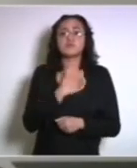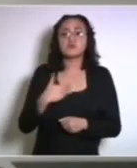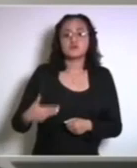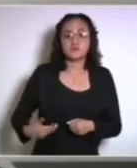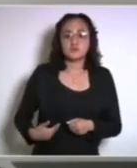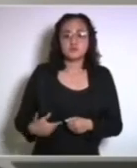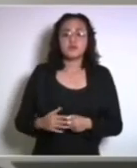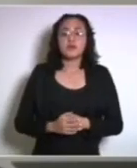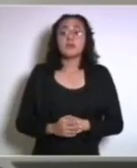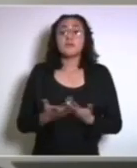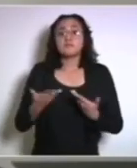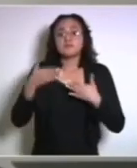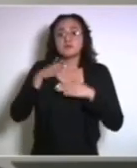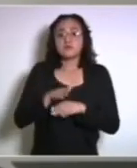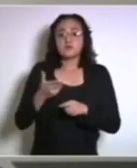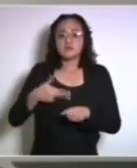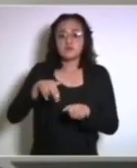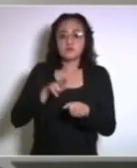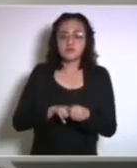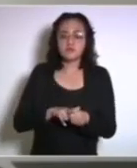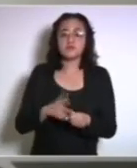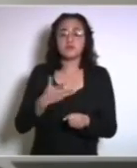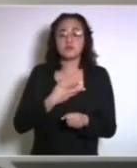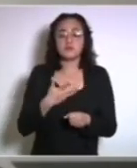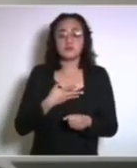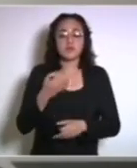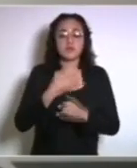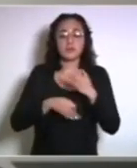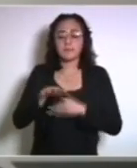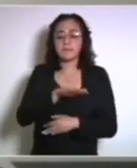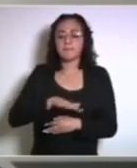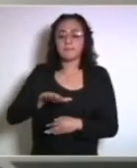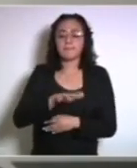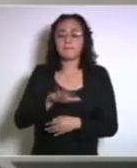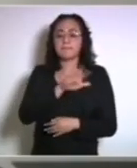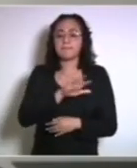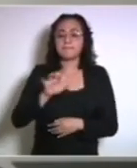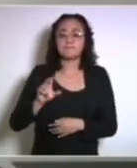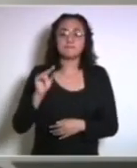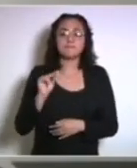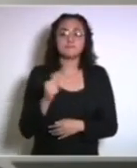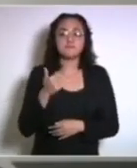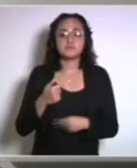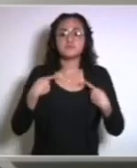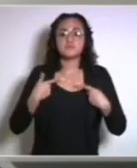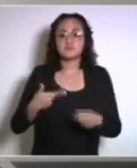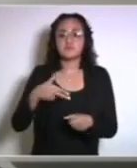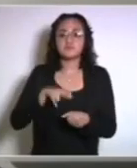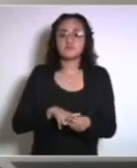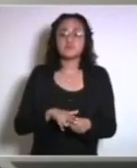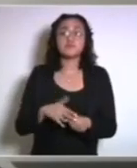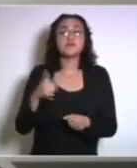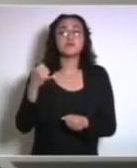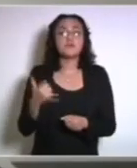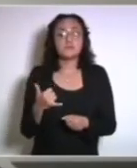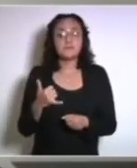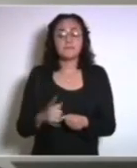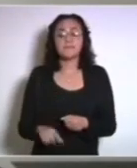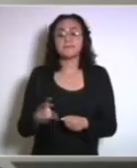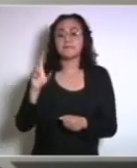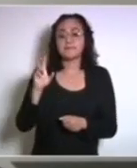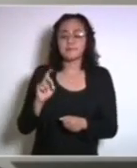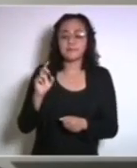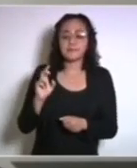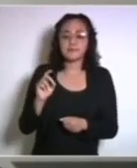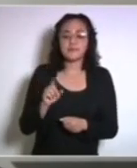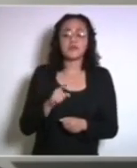municipios. En lo que respecta a la hospitalización, tenemos en todo el sector 586 pacientes hospitalizados y